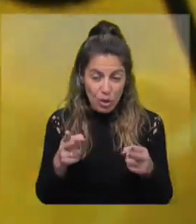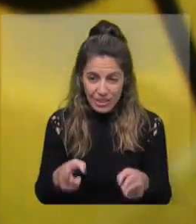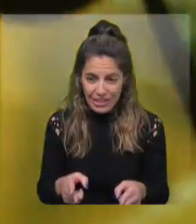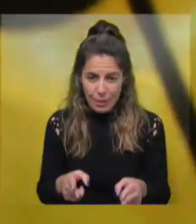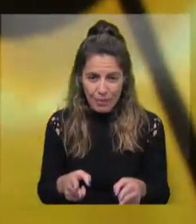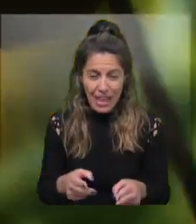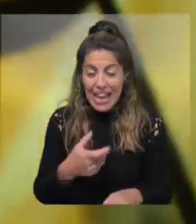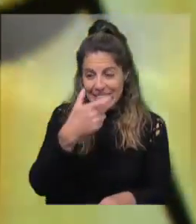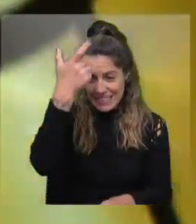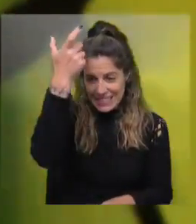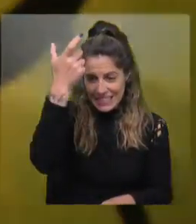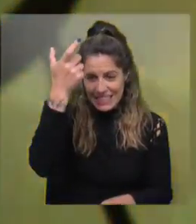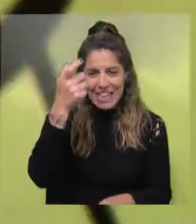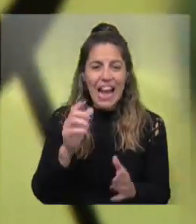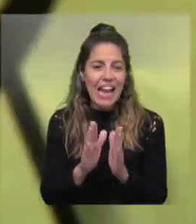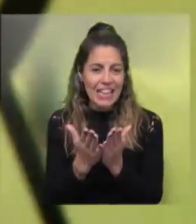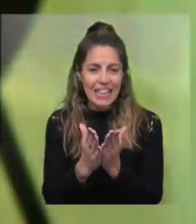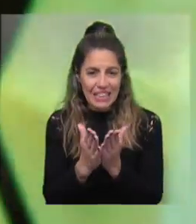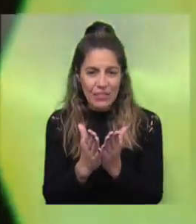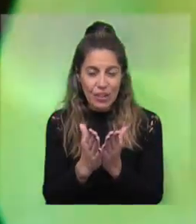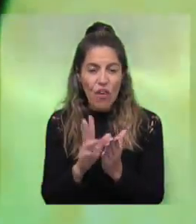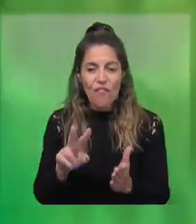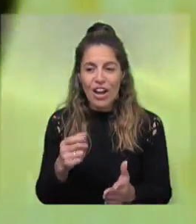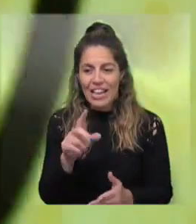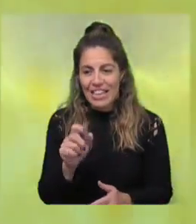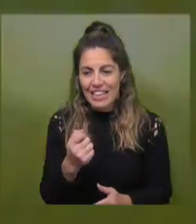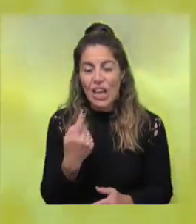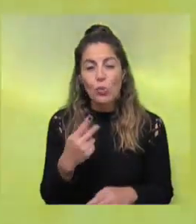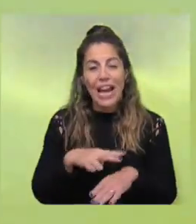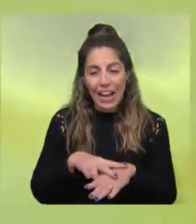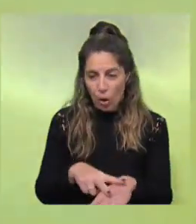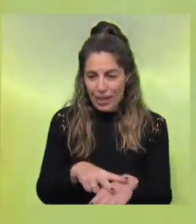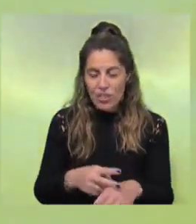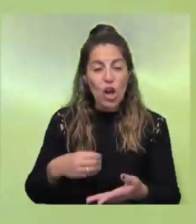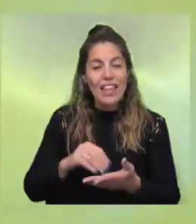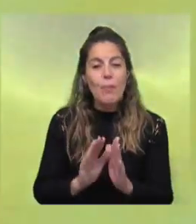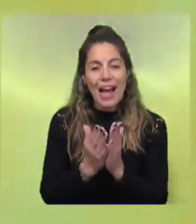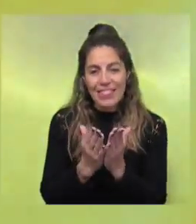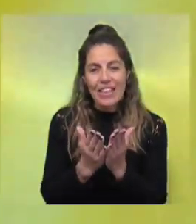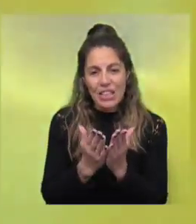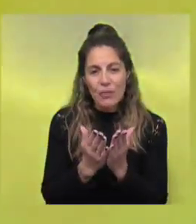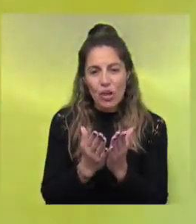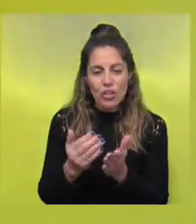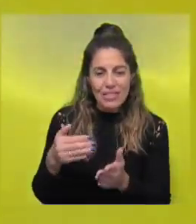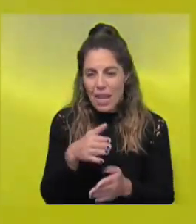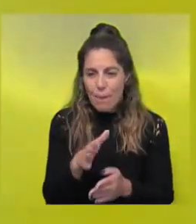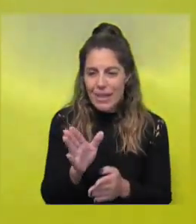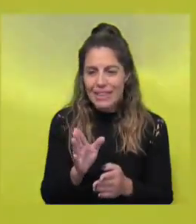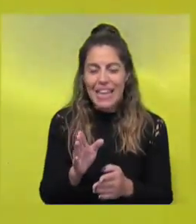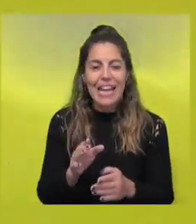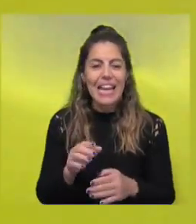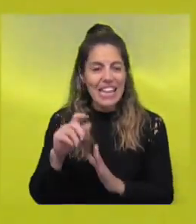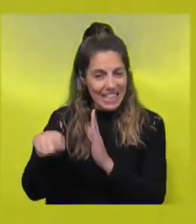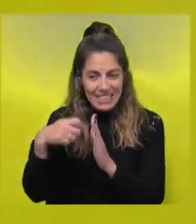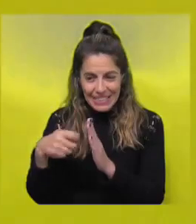con Ciencia y Libros, Valeria Tanco, y una recomendación que además de libros se mete un poquito en el séptimo arte. A